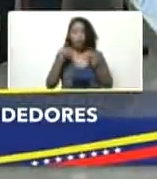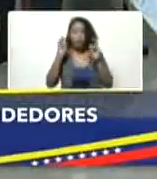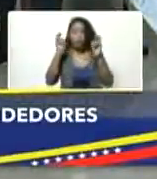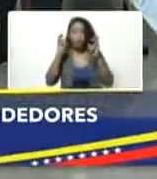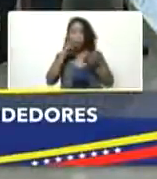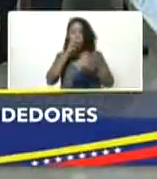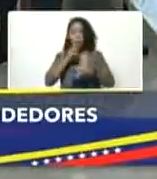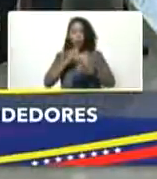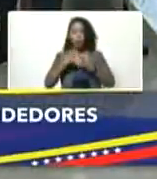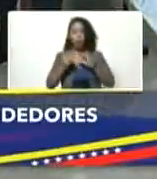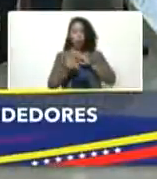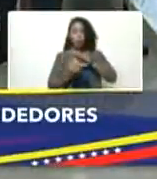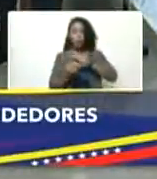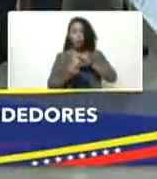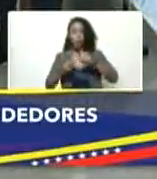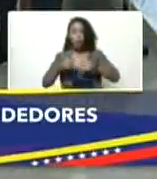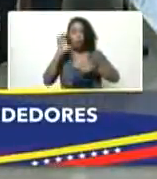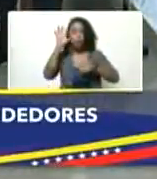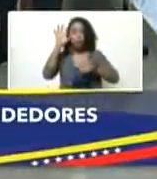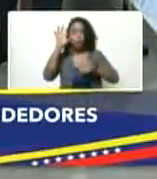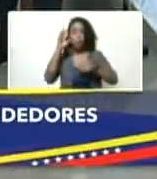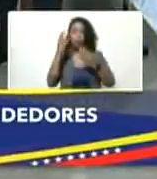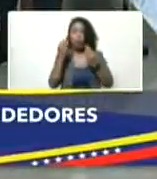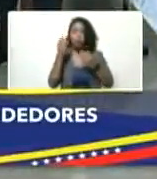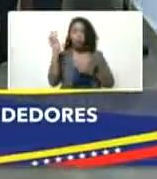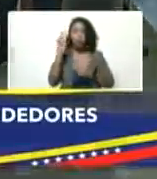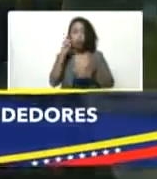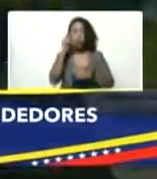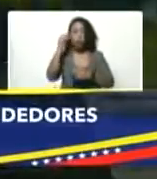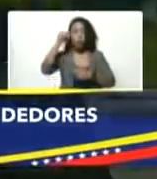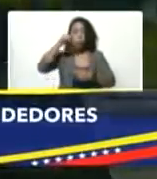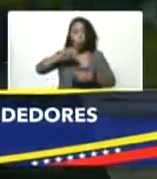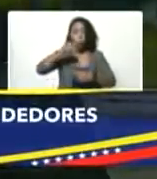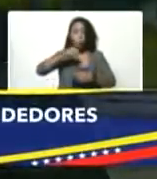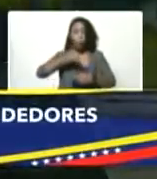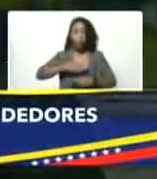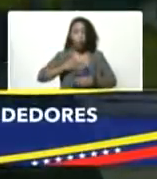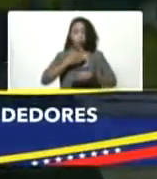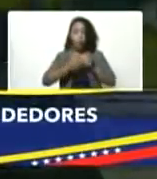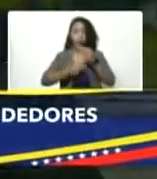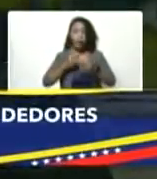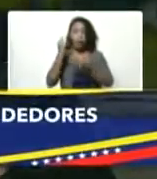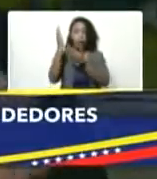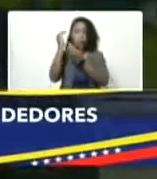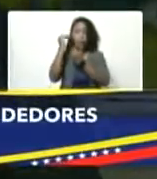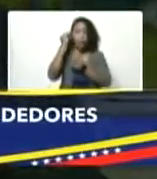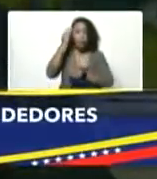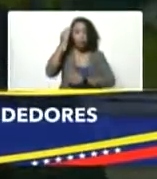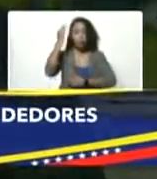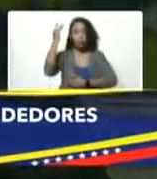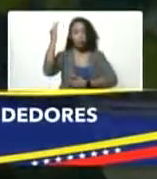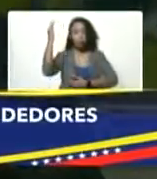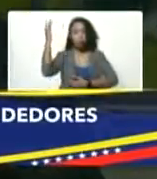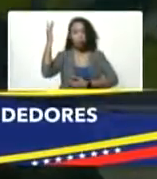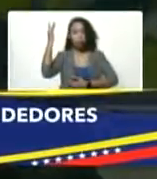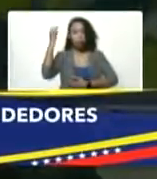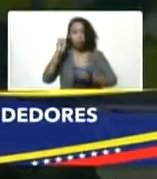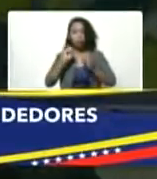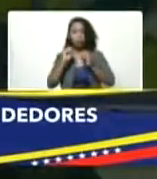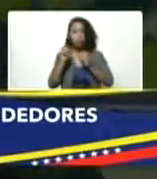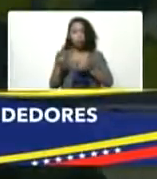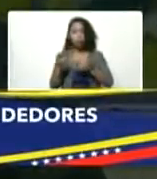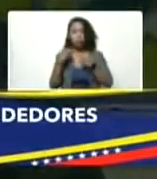bancario y todas las instituciones del Estado, muchos venezolanos hoy pueden tener la esperanza y soñar con la oportunidad